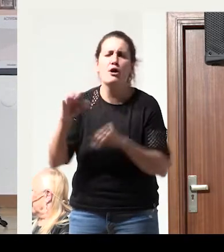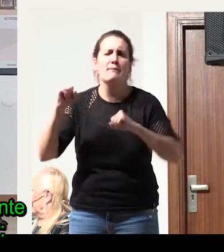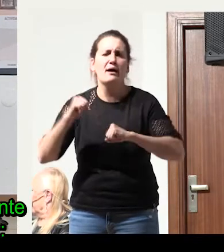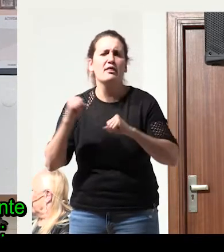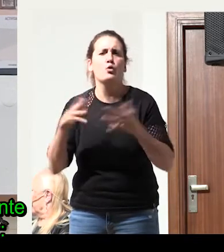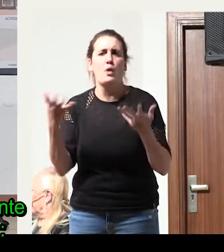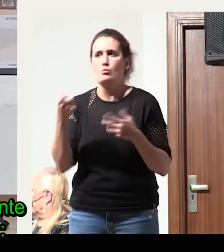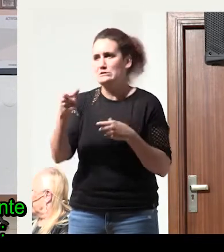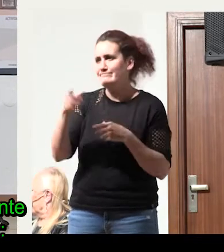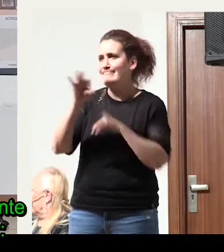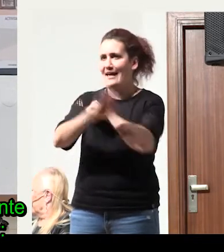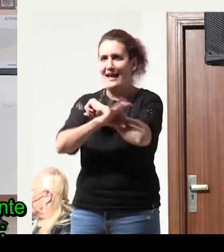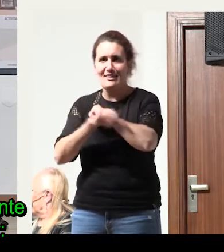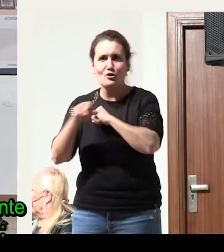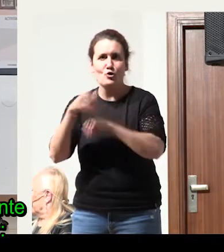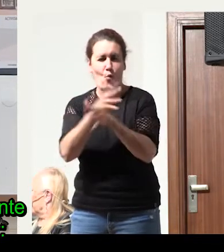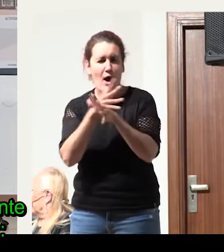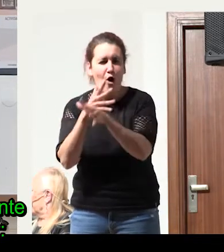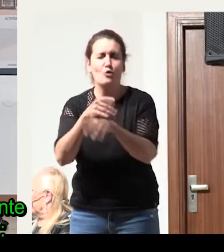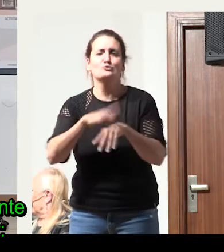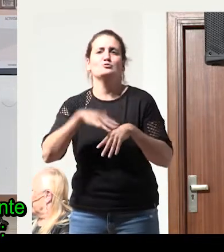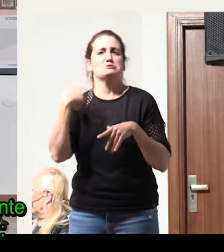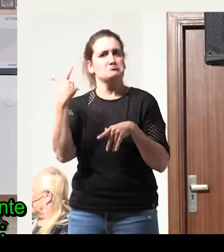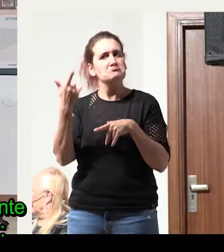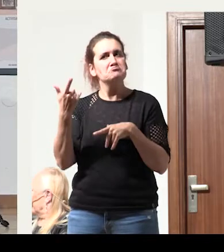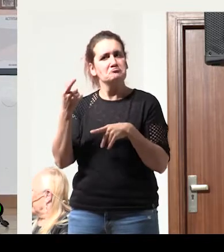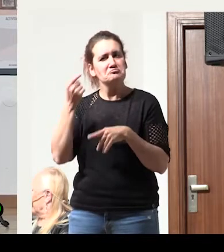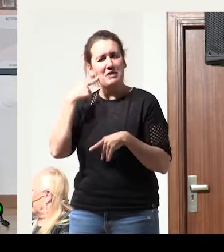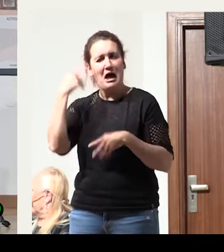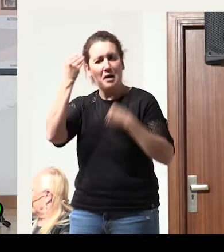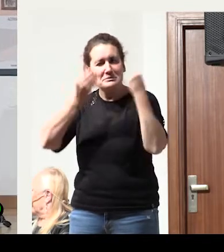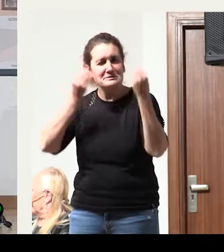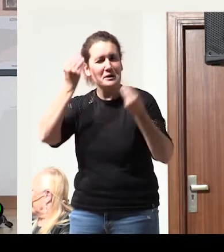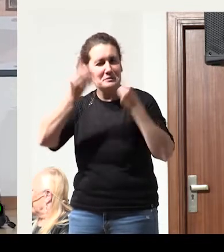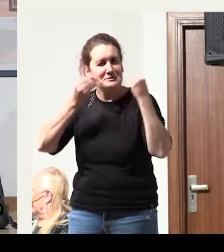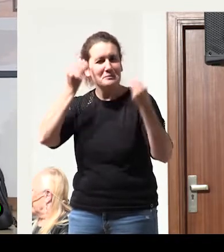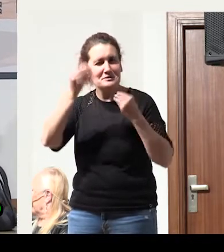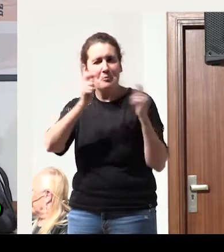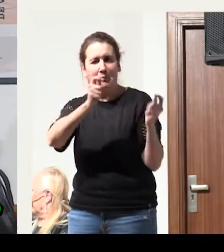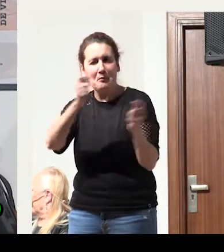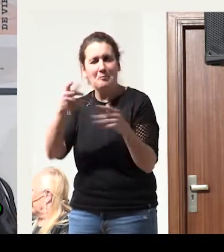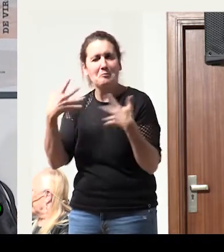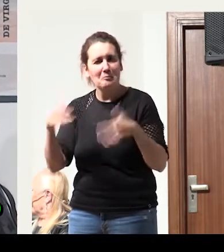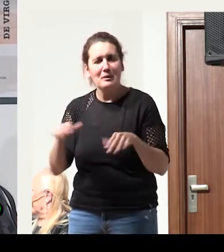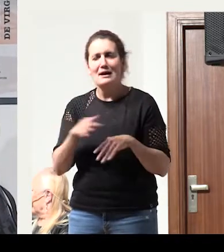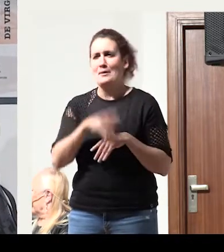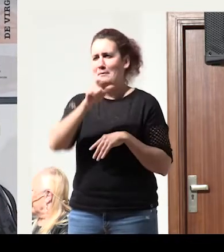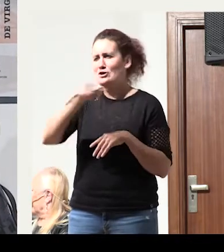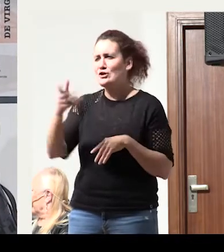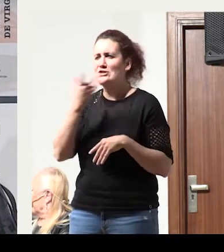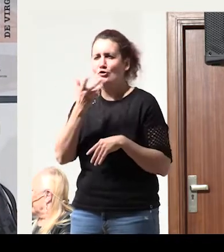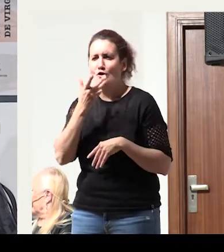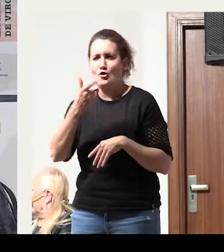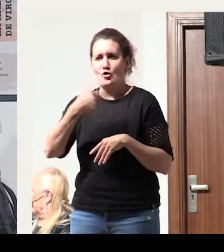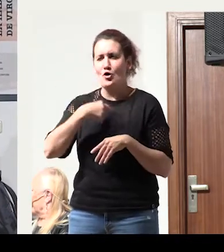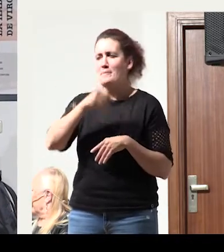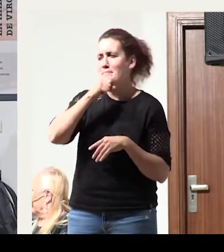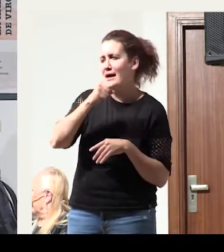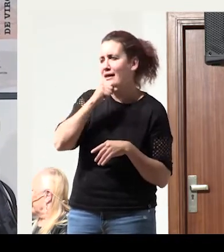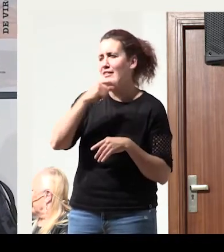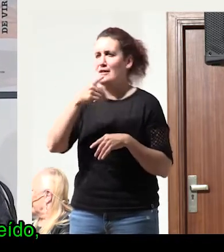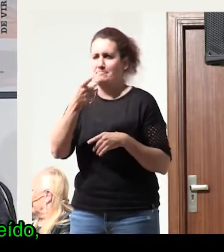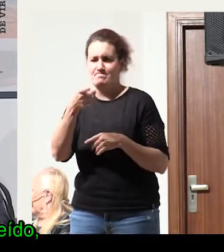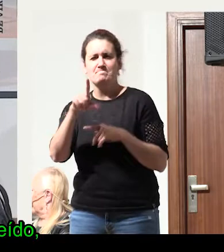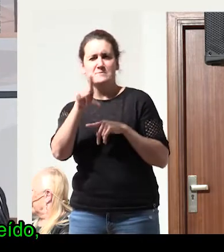queréis, dan para mucho, porque de repente, claro, la gente se tiene que poner a pensar, a ver, las personas que conozco cómo están envejeciendo, ¿me sirven?, ¿no? Y eso da para mucho,